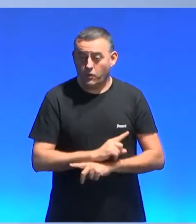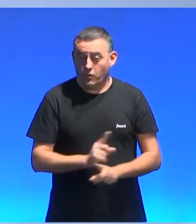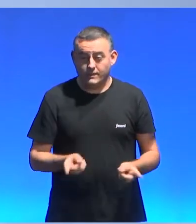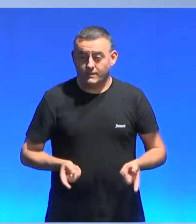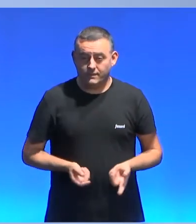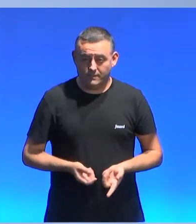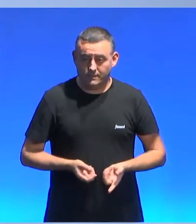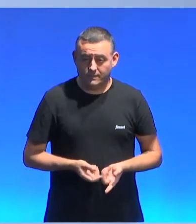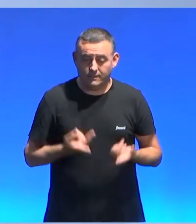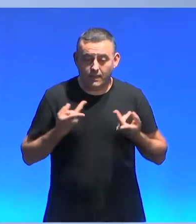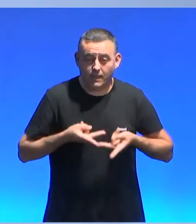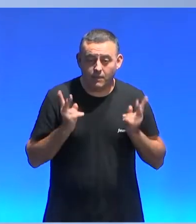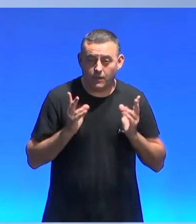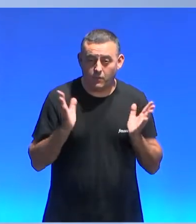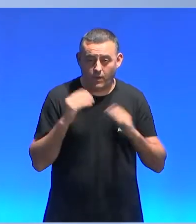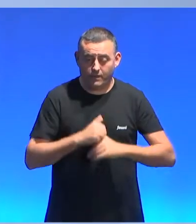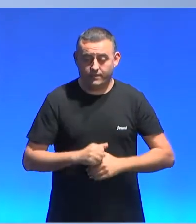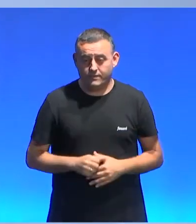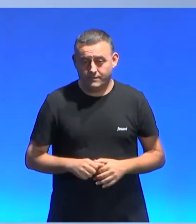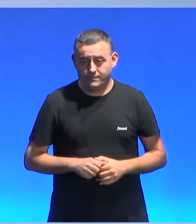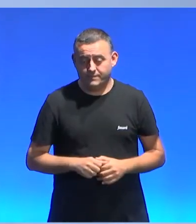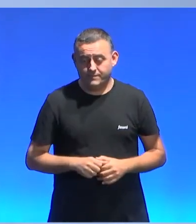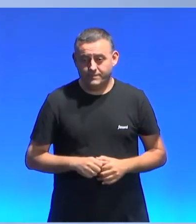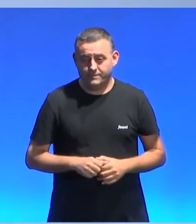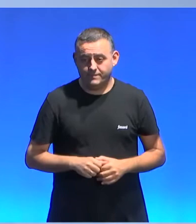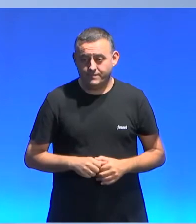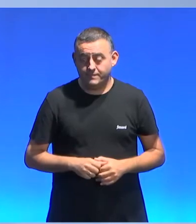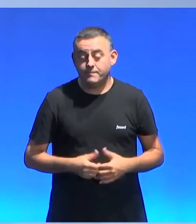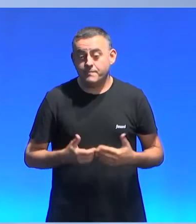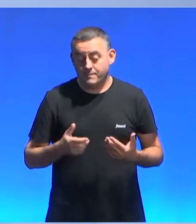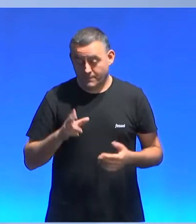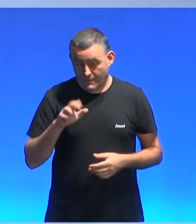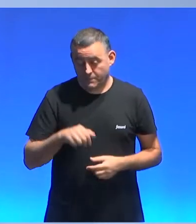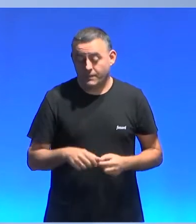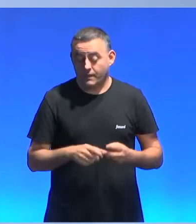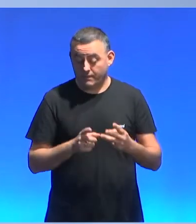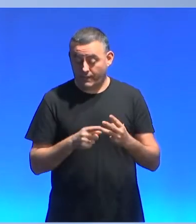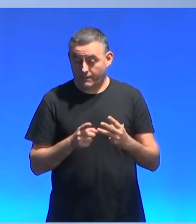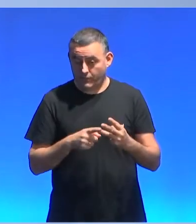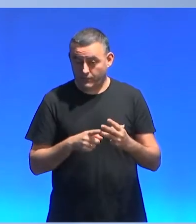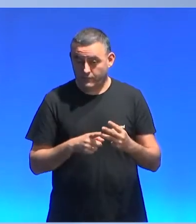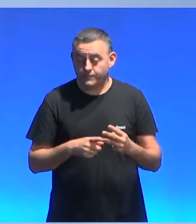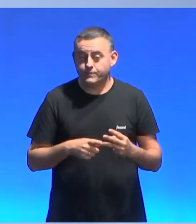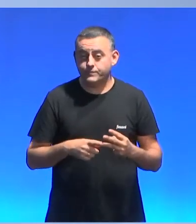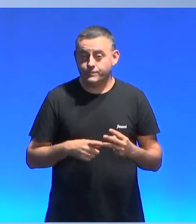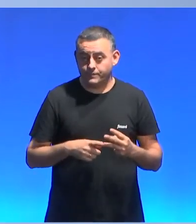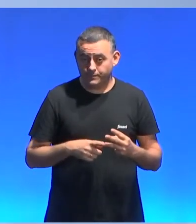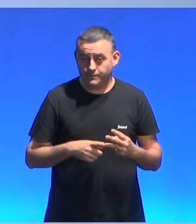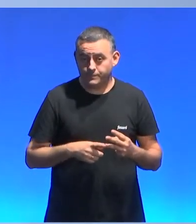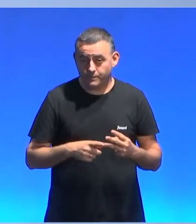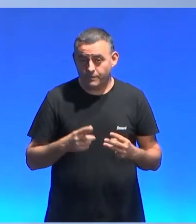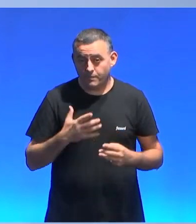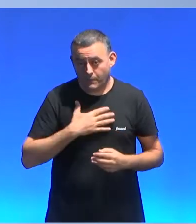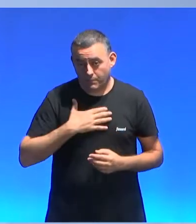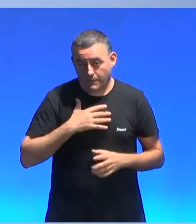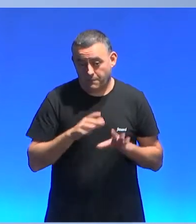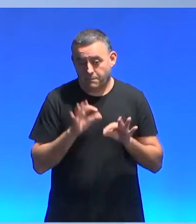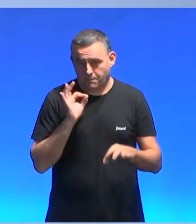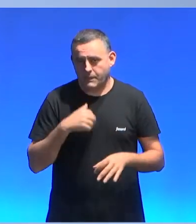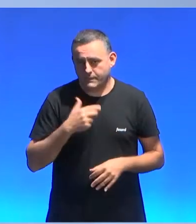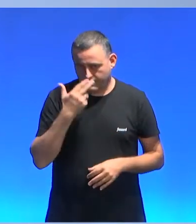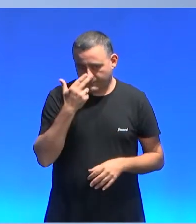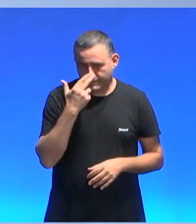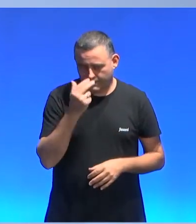Por lo cual, la tercer nivel de dificultad, que es lo que a mí me parece más interesante, es pensar